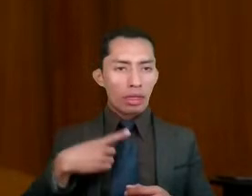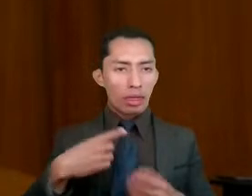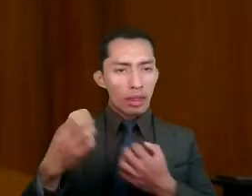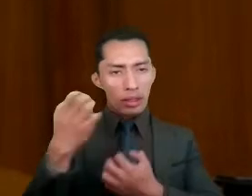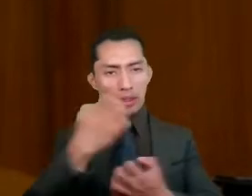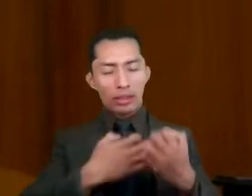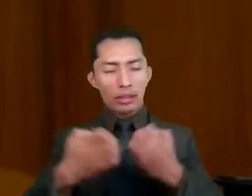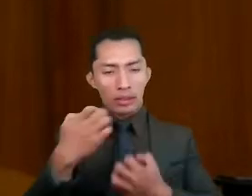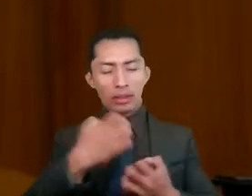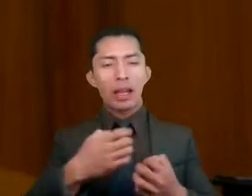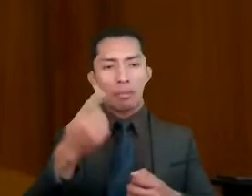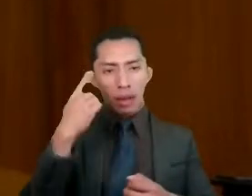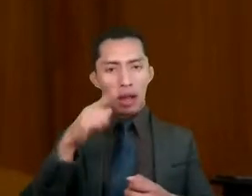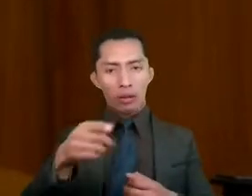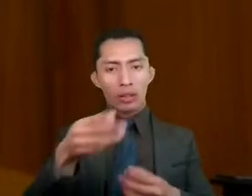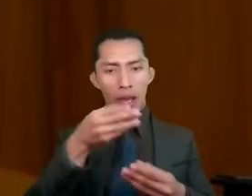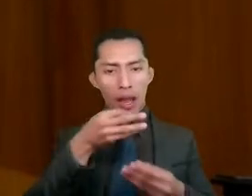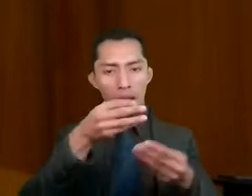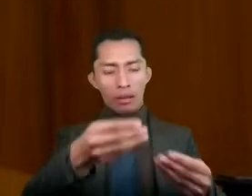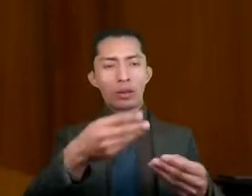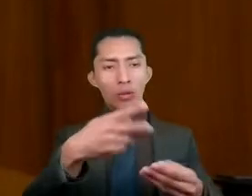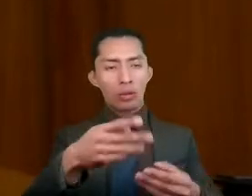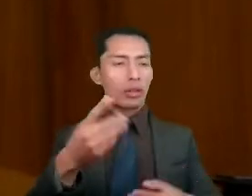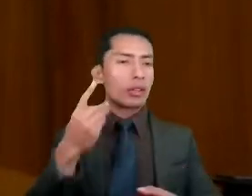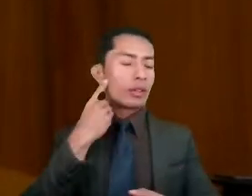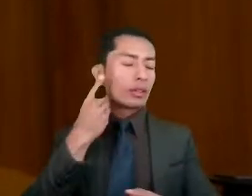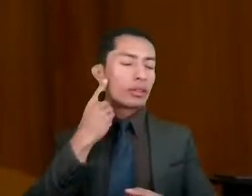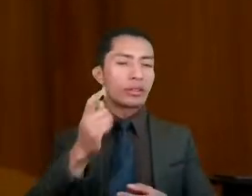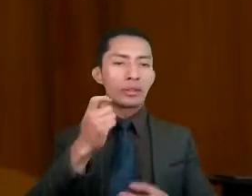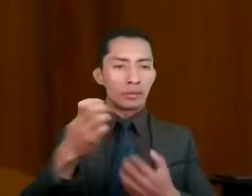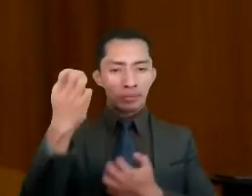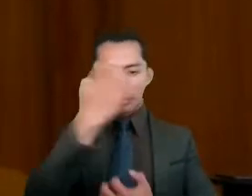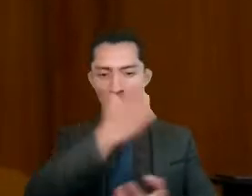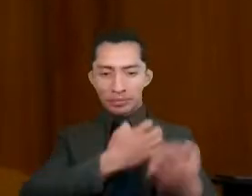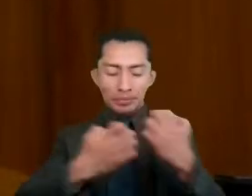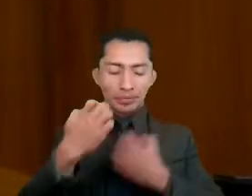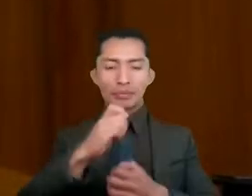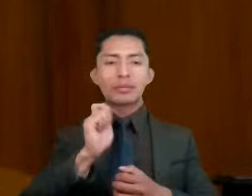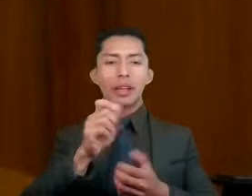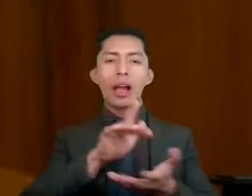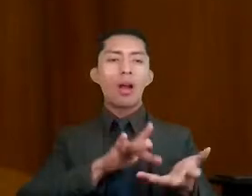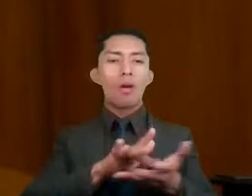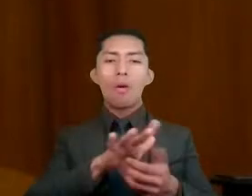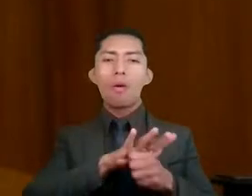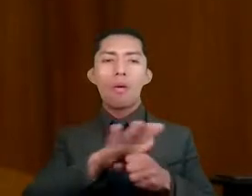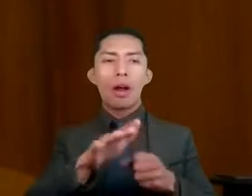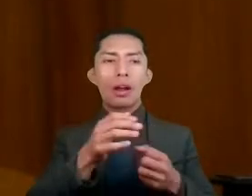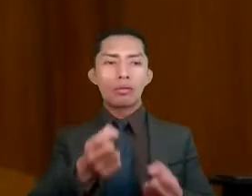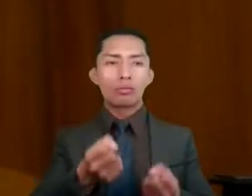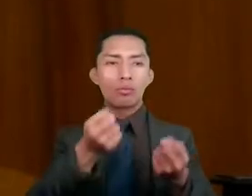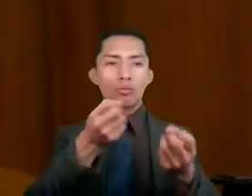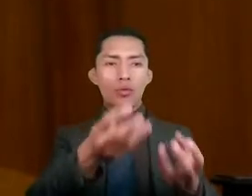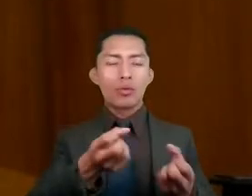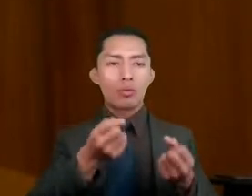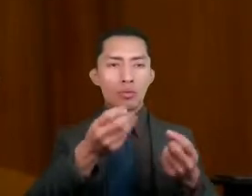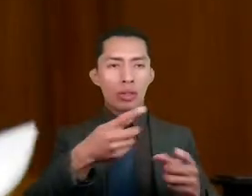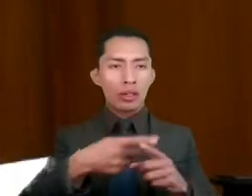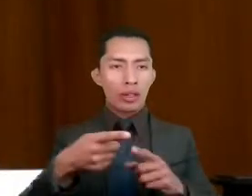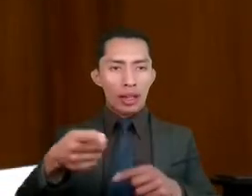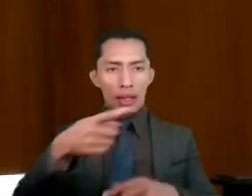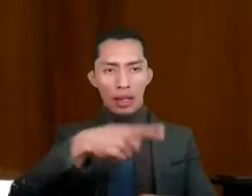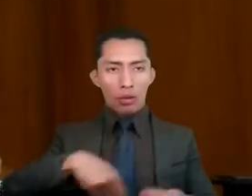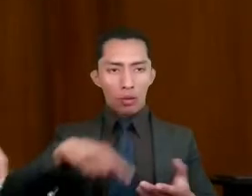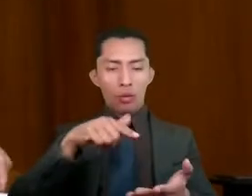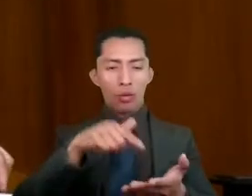personalmente a usted, señor diputado, el análisis de los apoyos que ha recibido particularmente